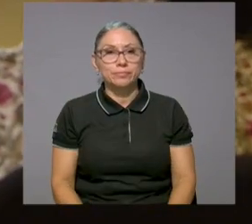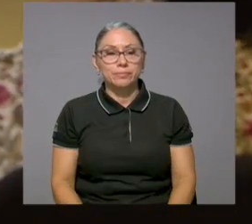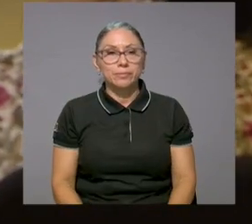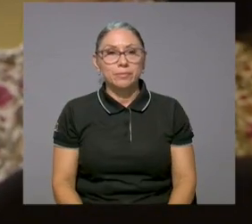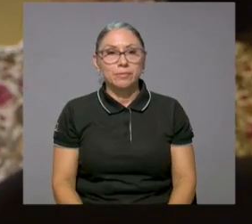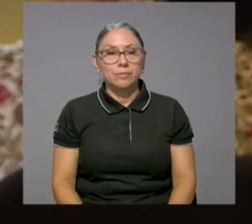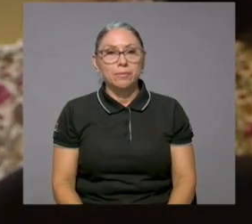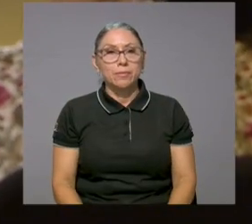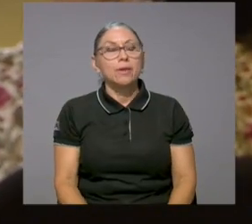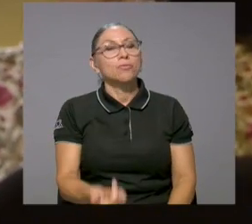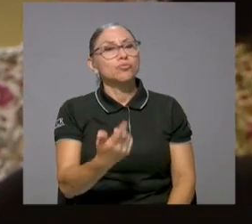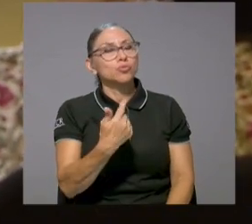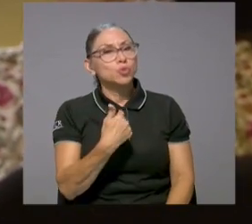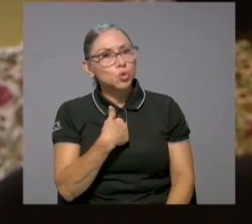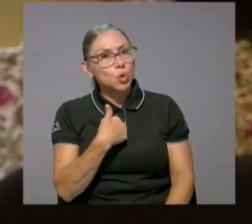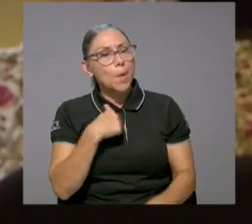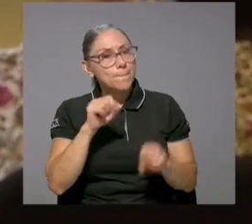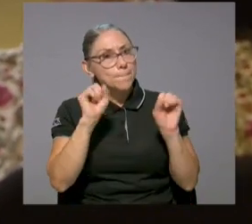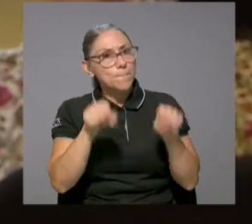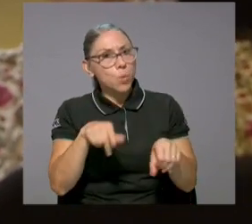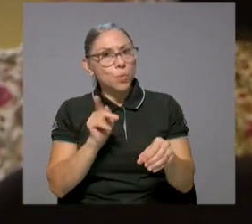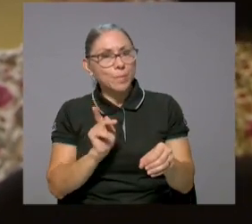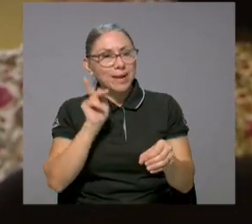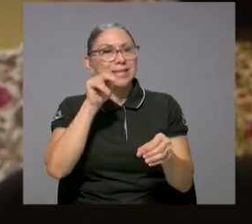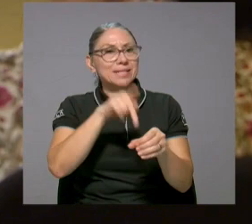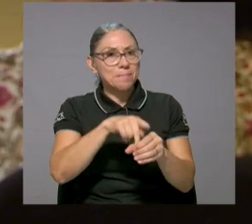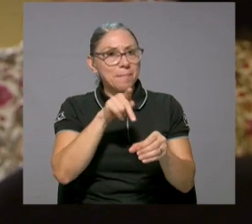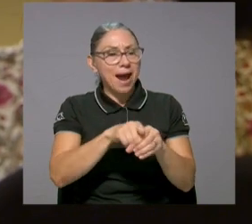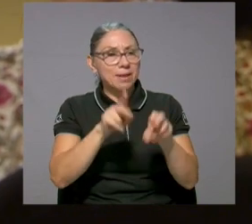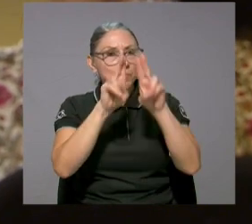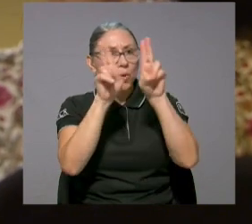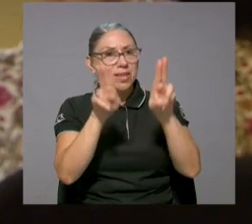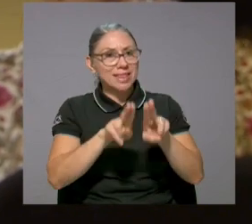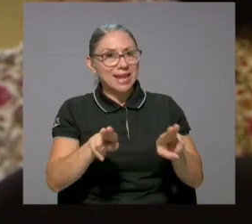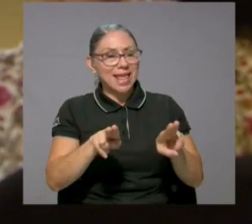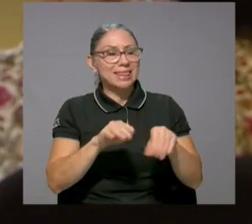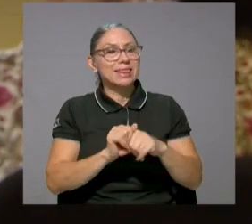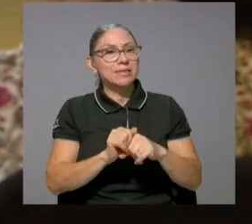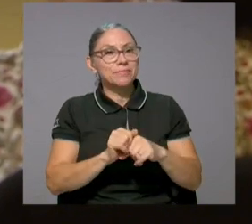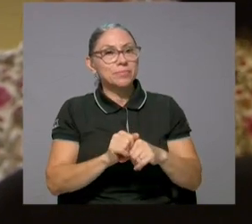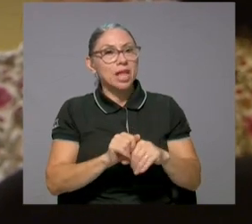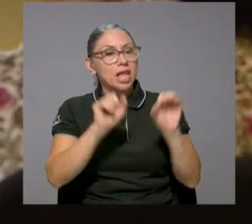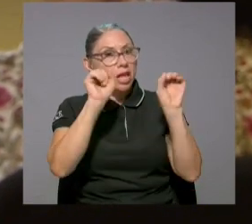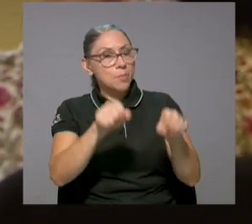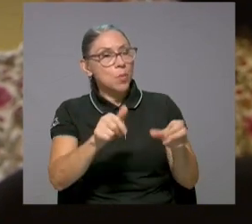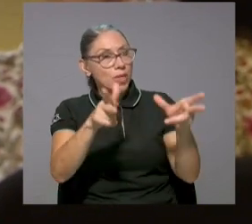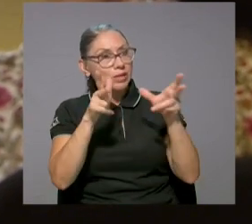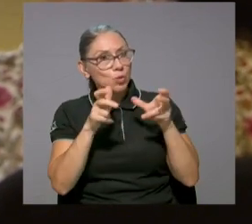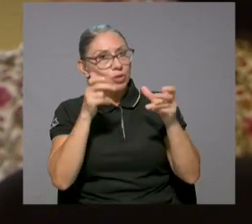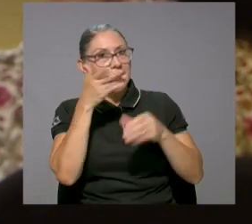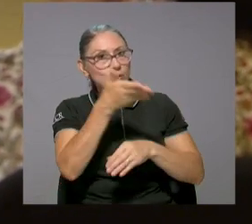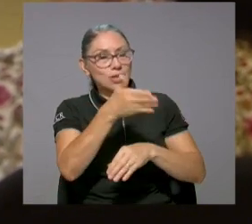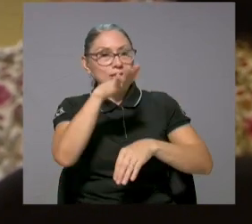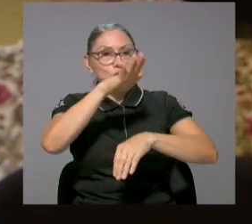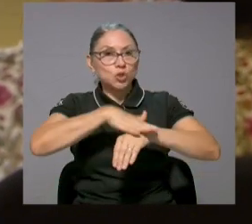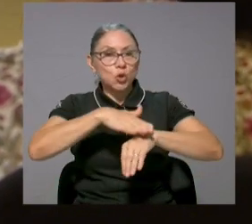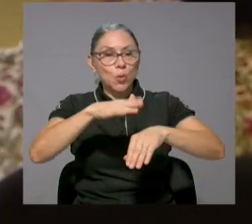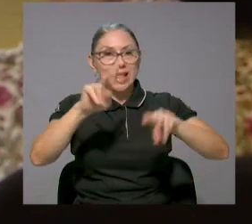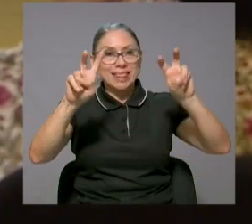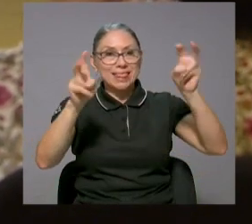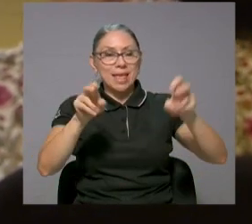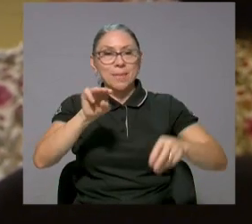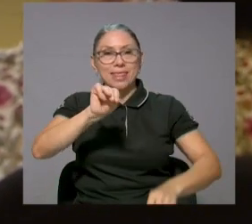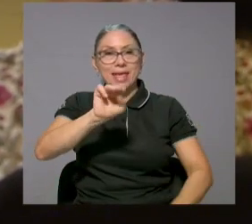Yo pude participar por internet, la pude escuchar sobre el tema de malaria, entonces